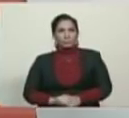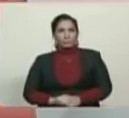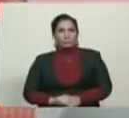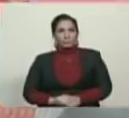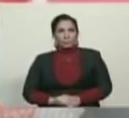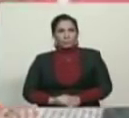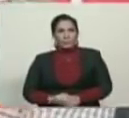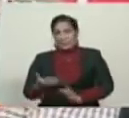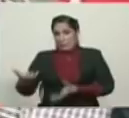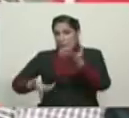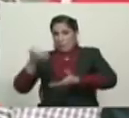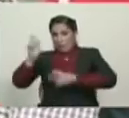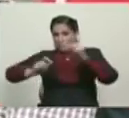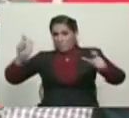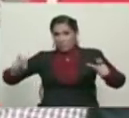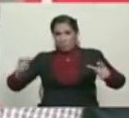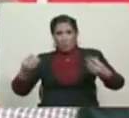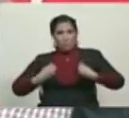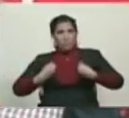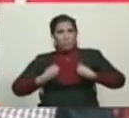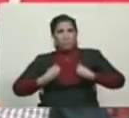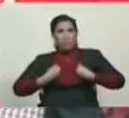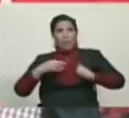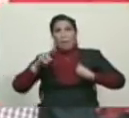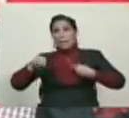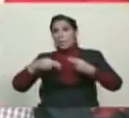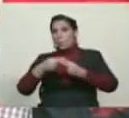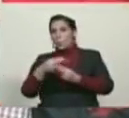Cuando quemaron seres humanos vivos, ninguno dijo nada,